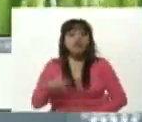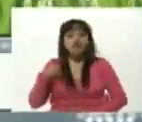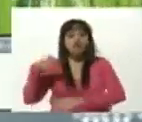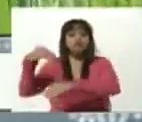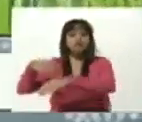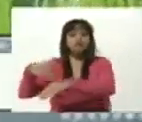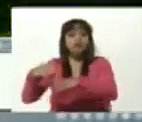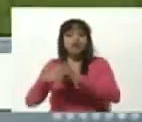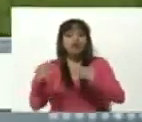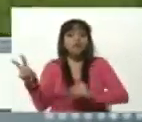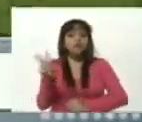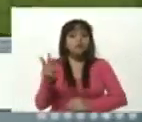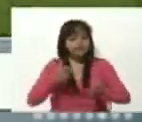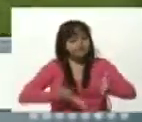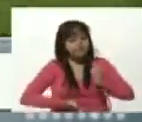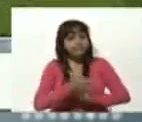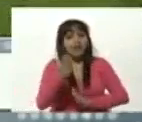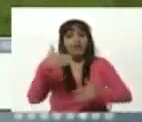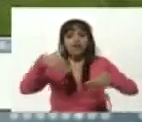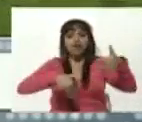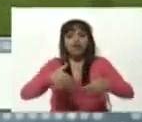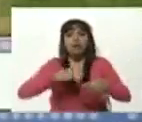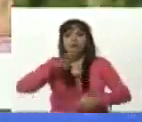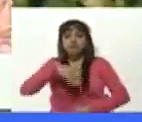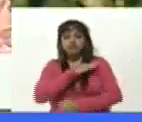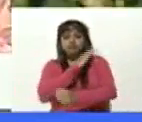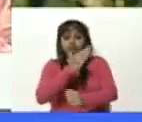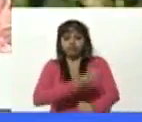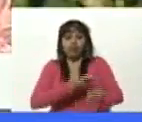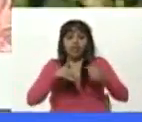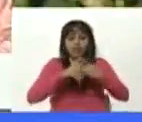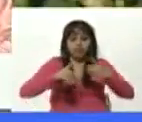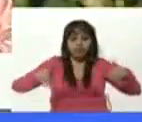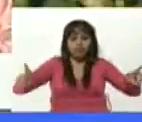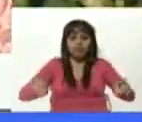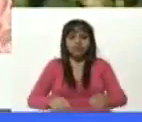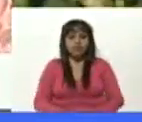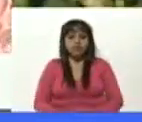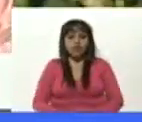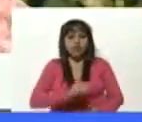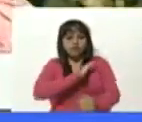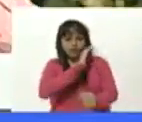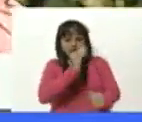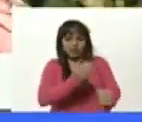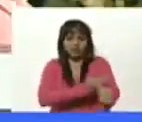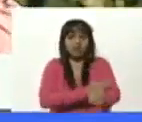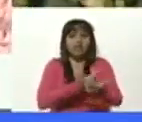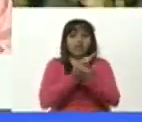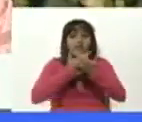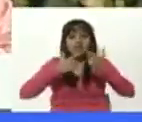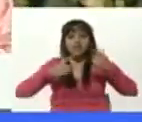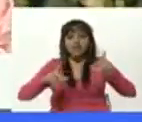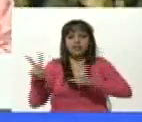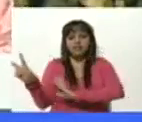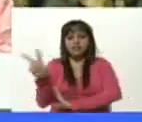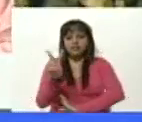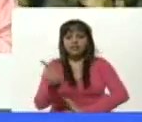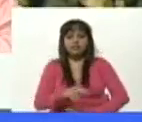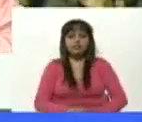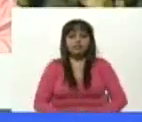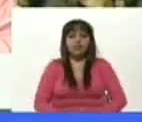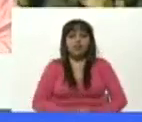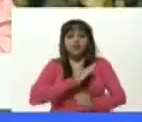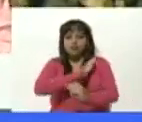todos los venezolanos a salir a votar para fortalecer la democracia, para fortalecer la libertad en Venezuela,